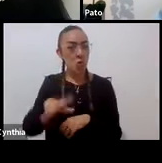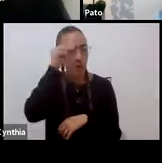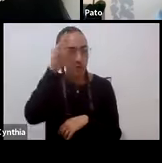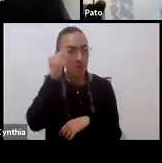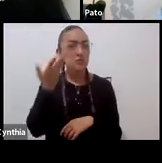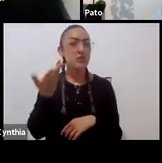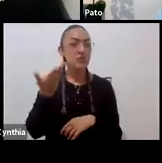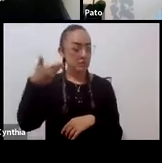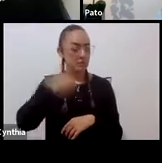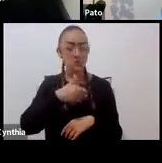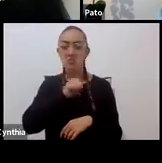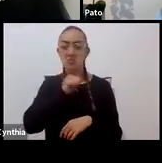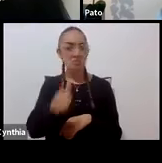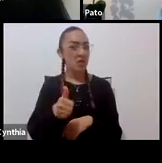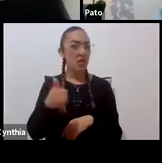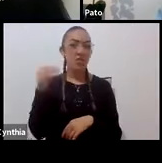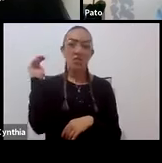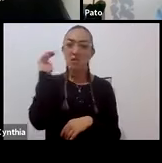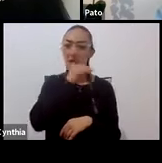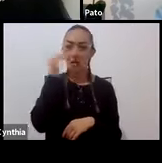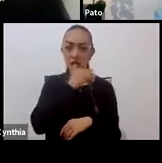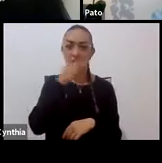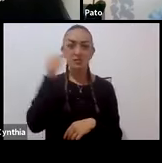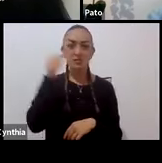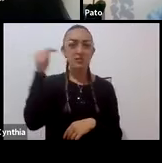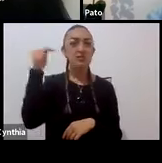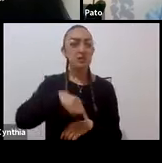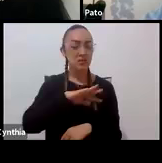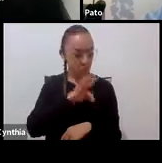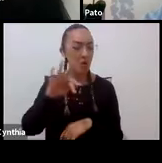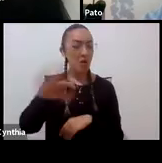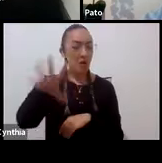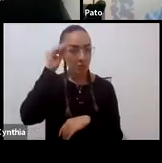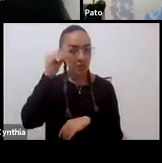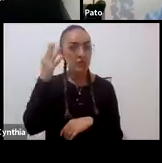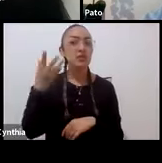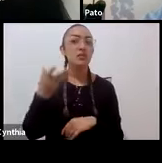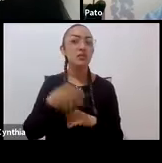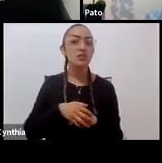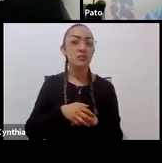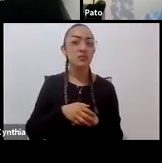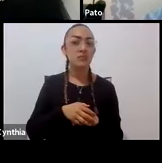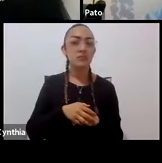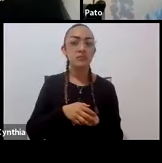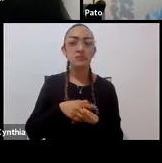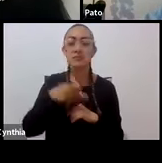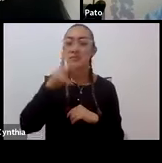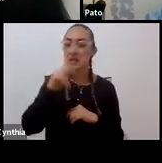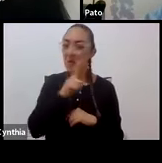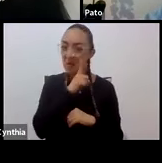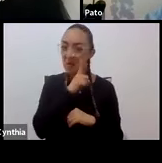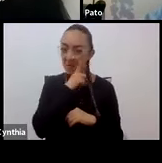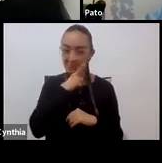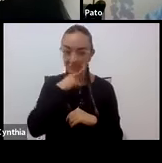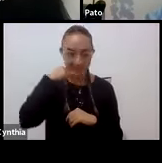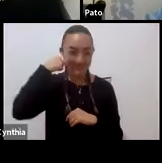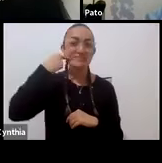nada, es gratis y yo aquí ya estoy aprendiendo. Pero lo más padre, y planta una sonrisa tremenda en el